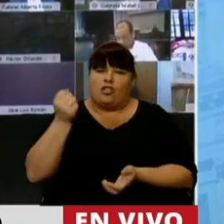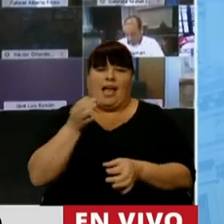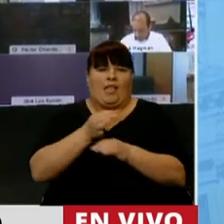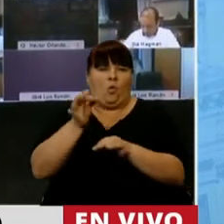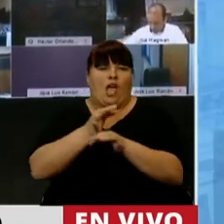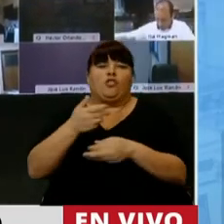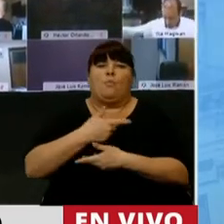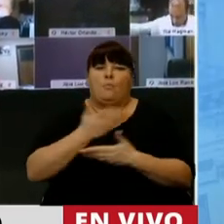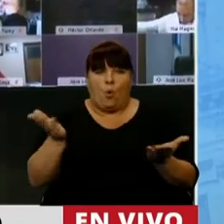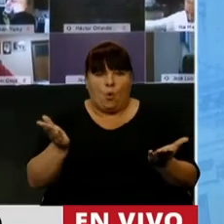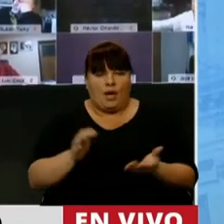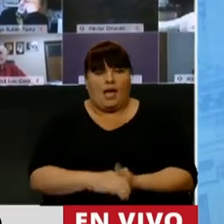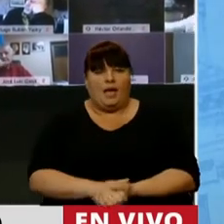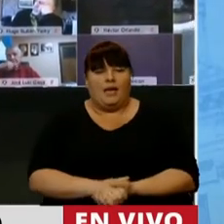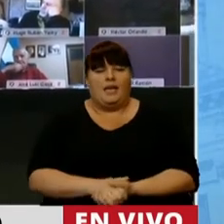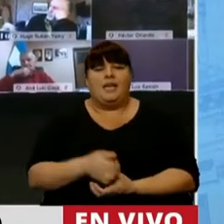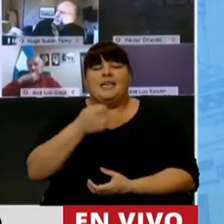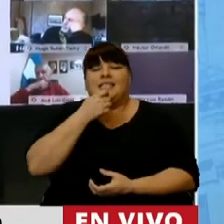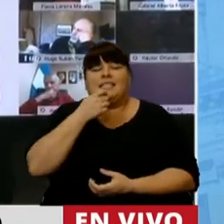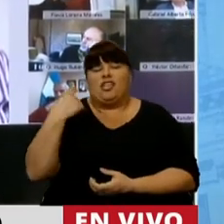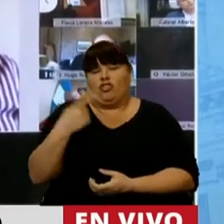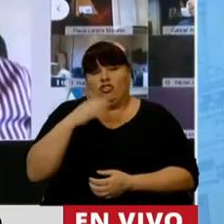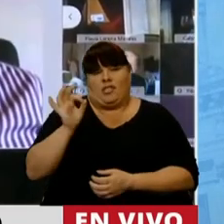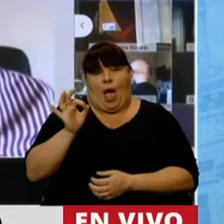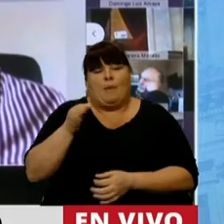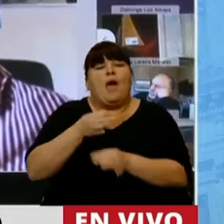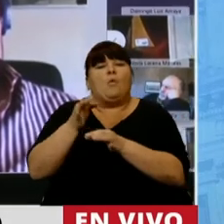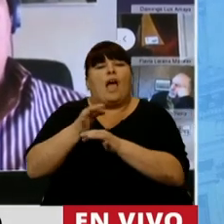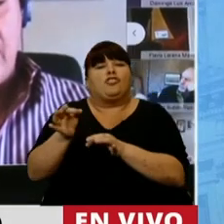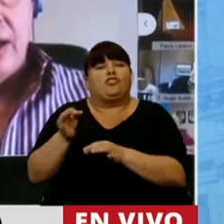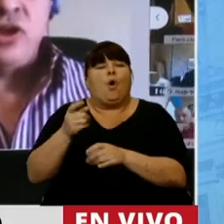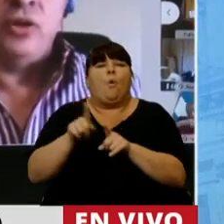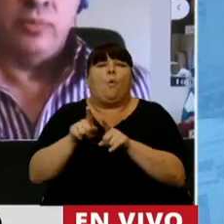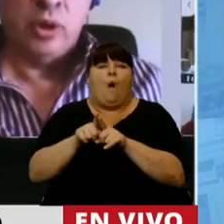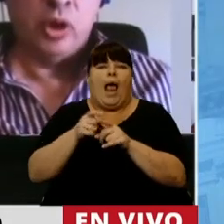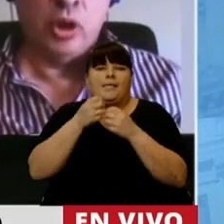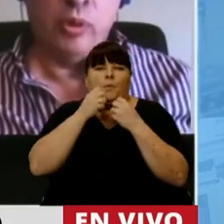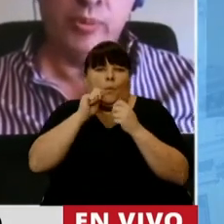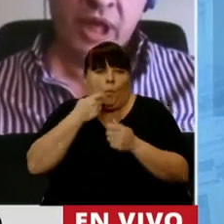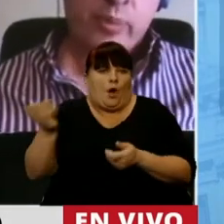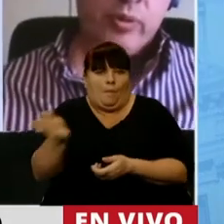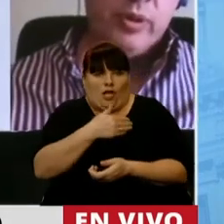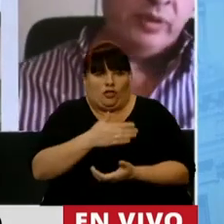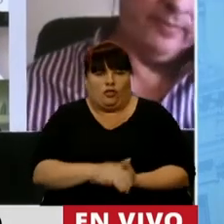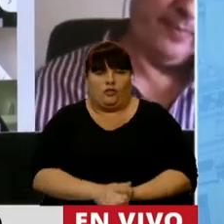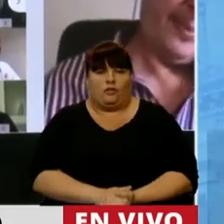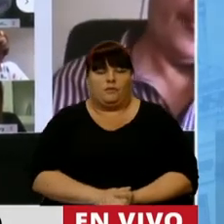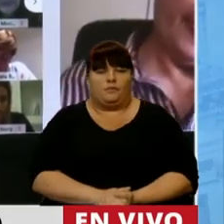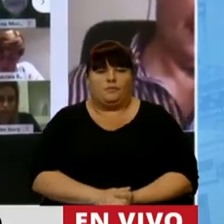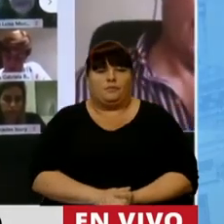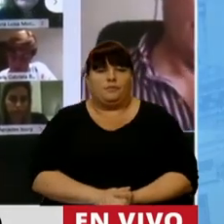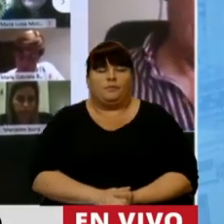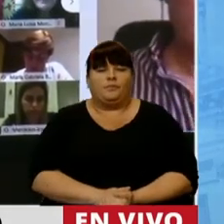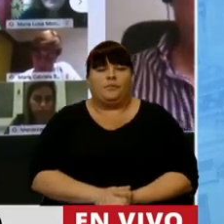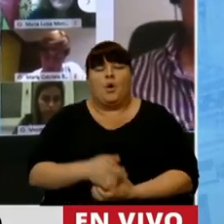la educación pública para quienes entendemos la educación como un bien público.